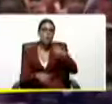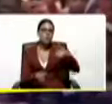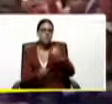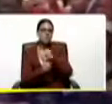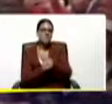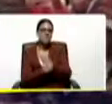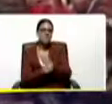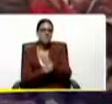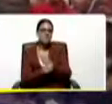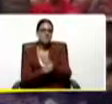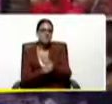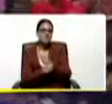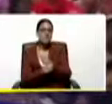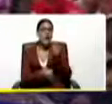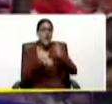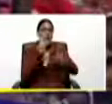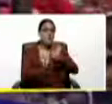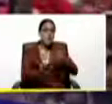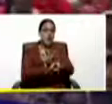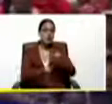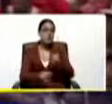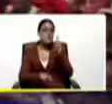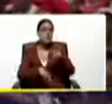Me dicen que ya han terminado varios.